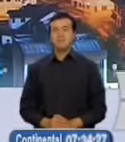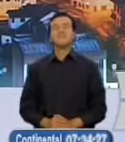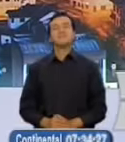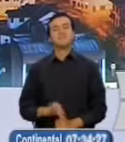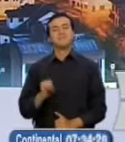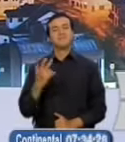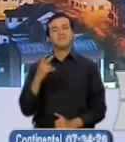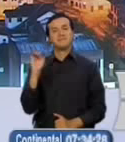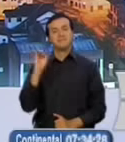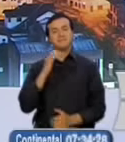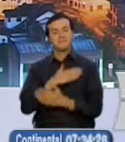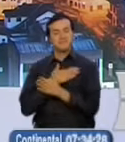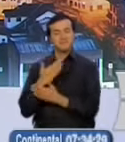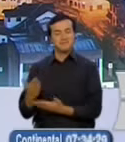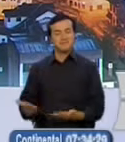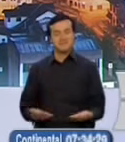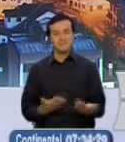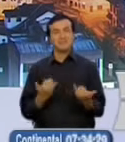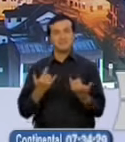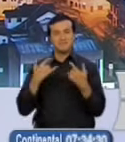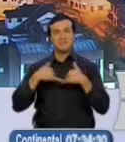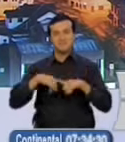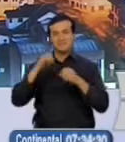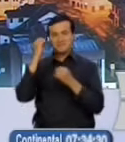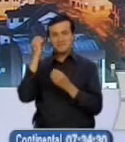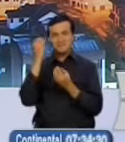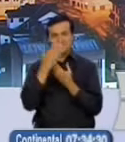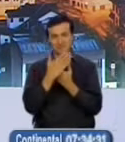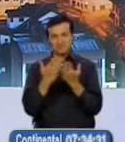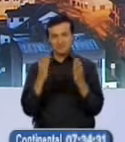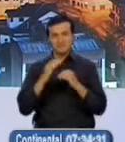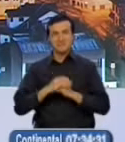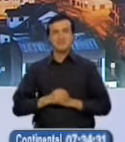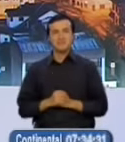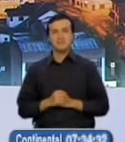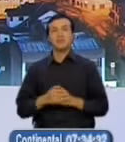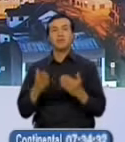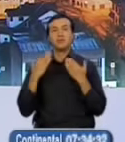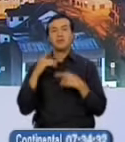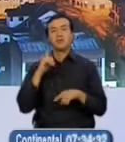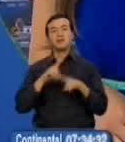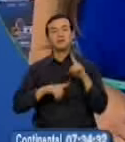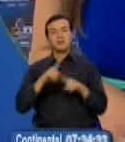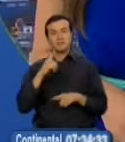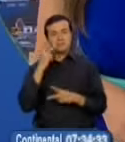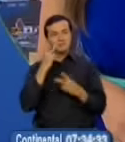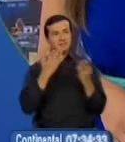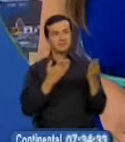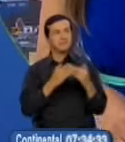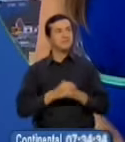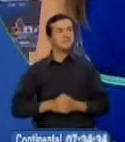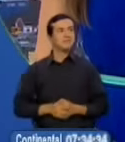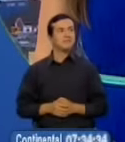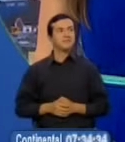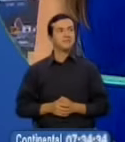Jueves 13 de octubre, bienvenidas y bienvenidos. Tenemos más información para compartir con ustedes. Desde Guayaquil está Abraham Verduga.